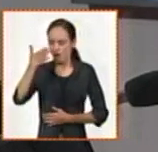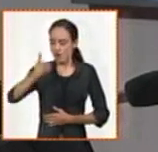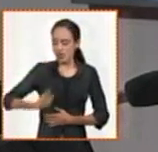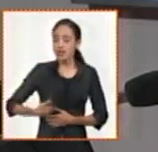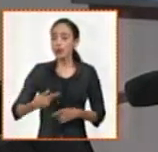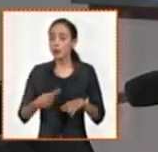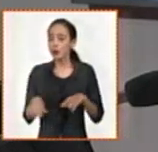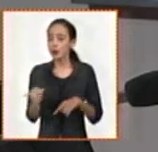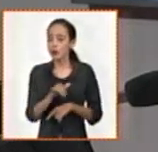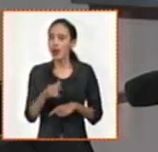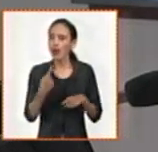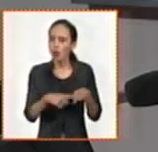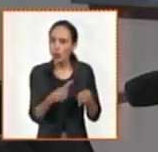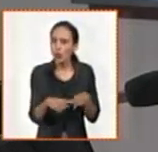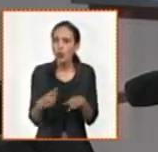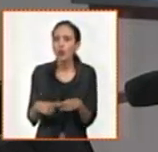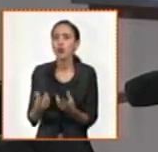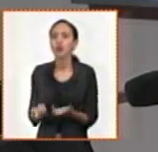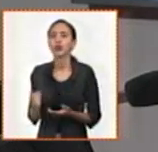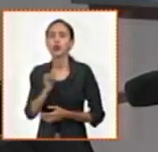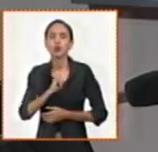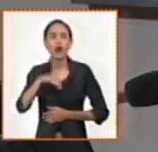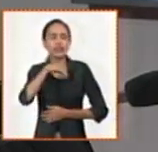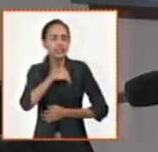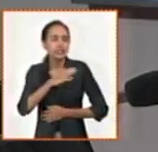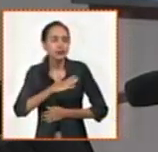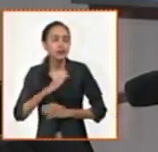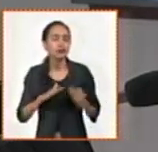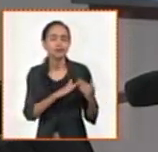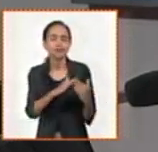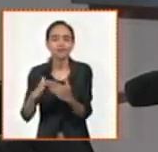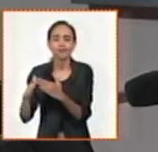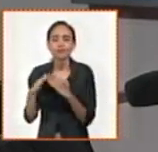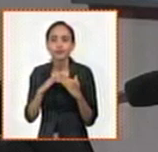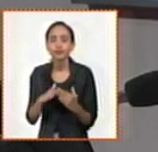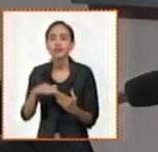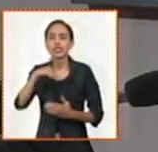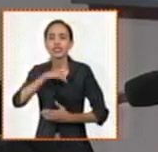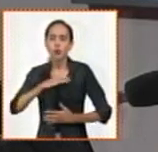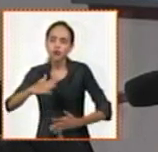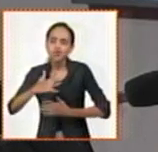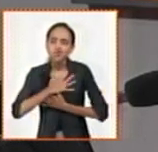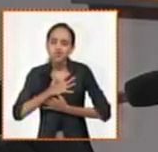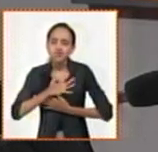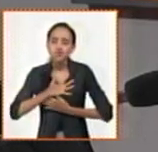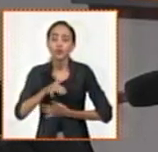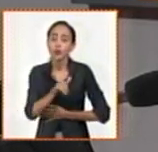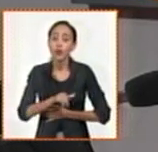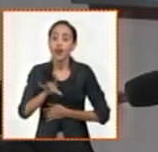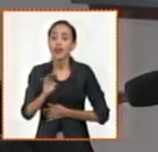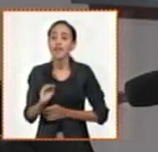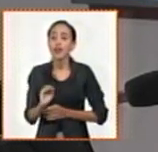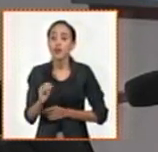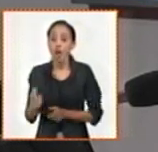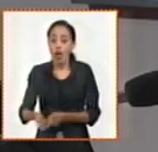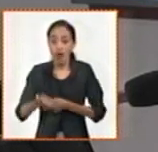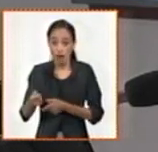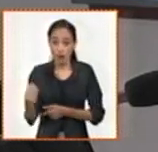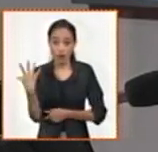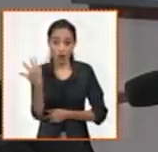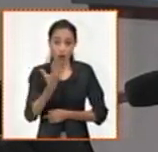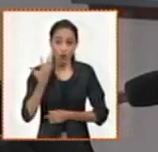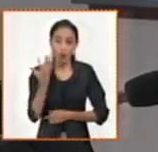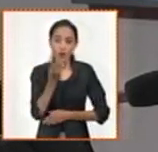los intangibles, ¿no? De los sentidos de comunidad, del sentido de pertenencia. Entonces estamos hablando con la agroecología de toda